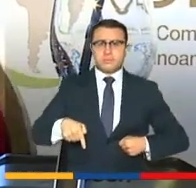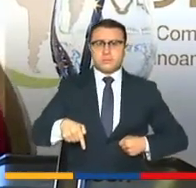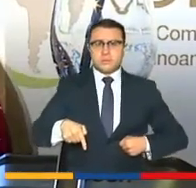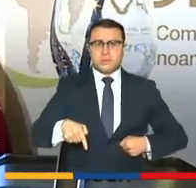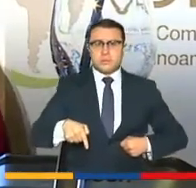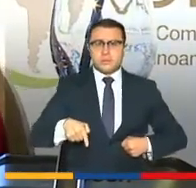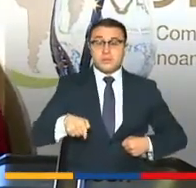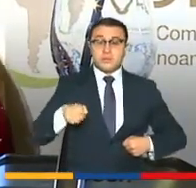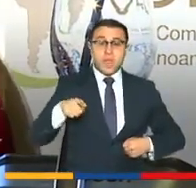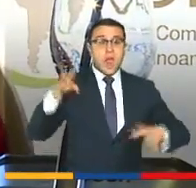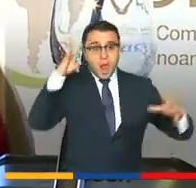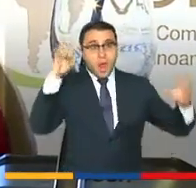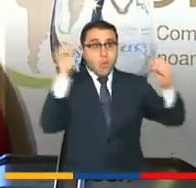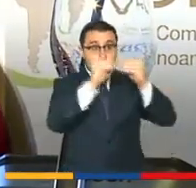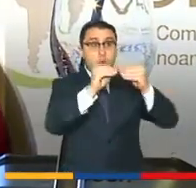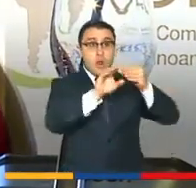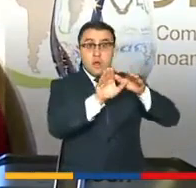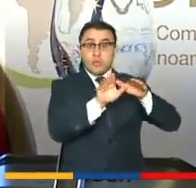entienden las alianzas.